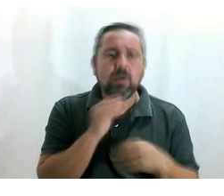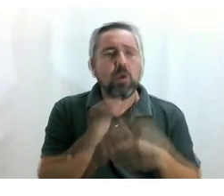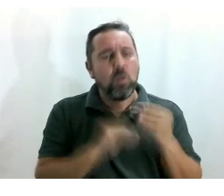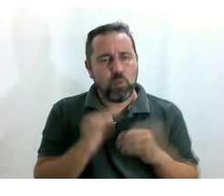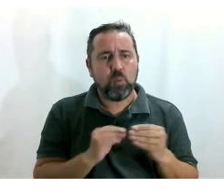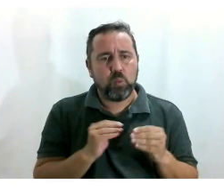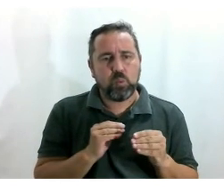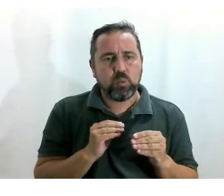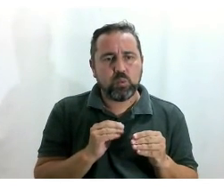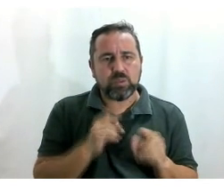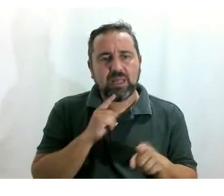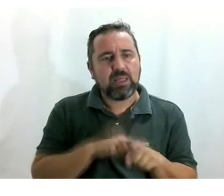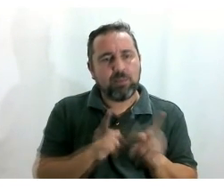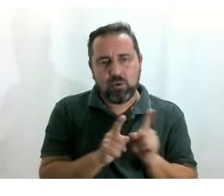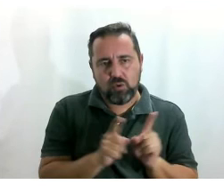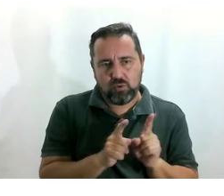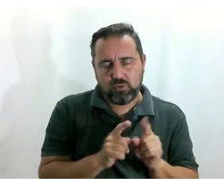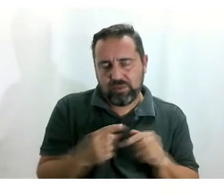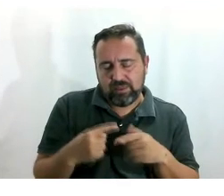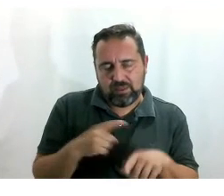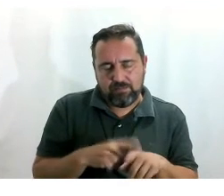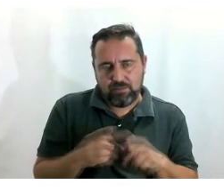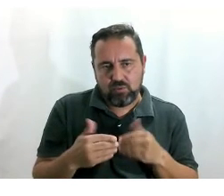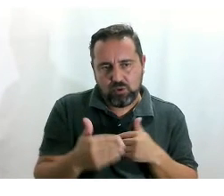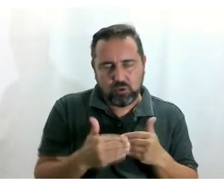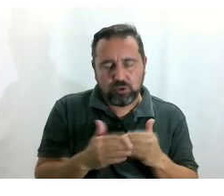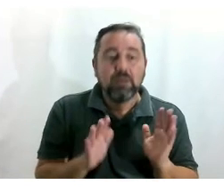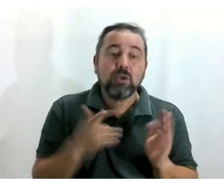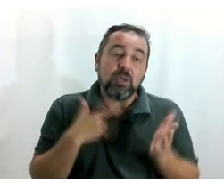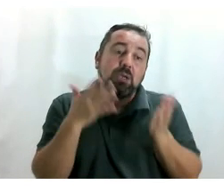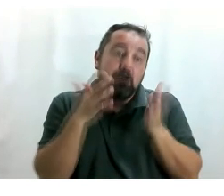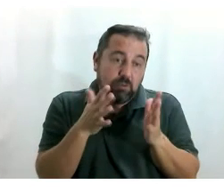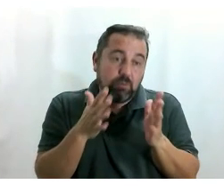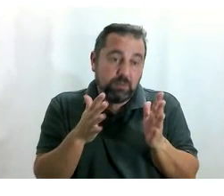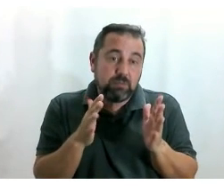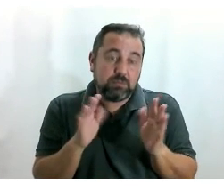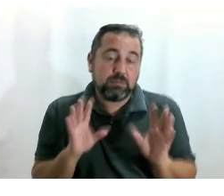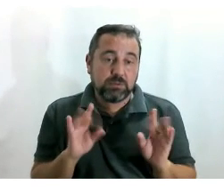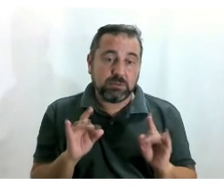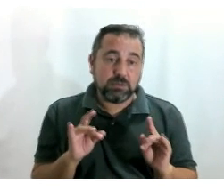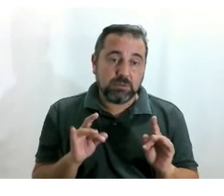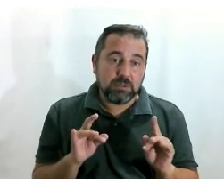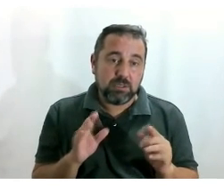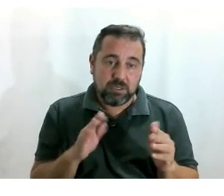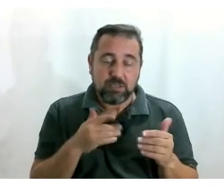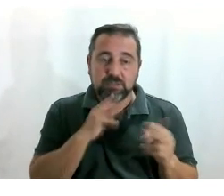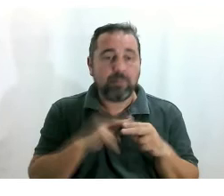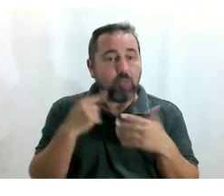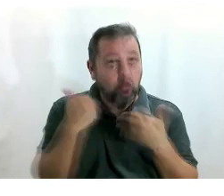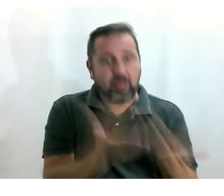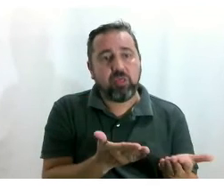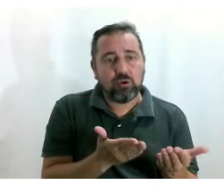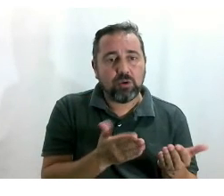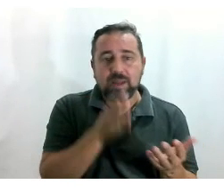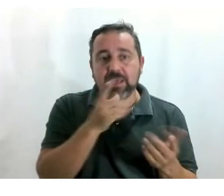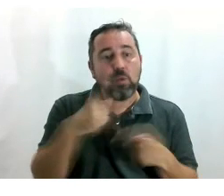a periodos cortos de tiempo. Sí recomiendo que las donen, porque eso va a contribuir no